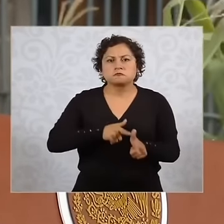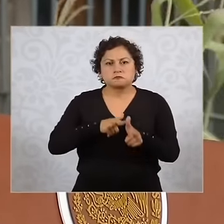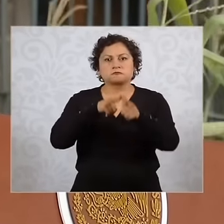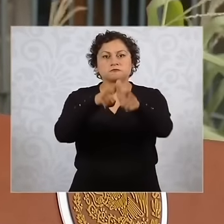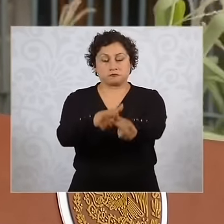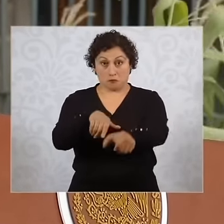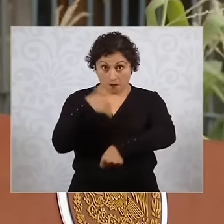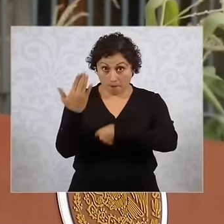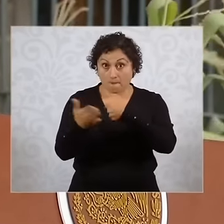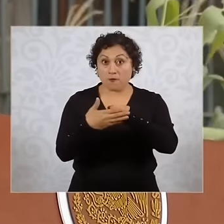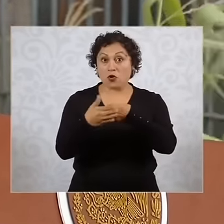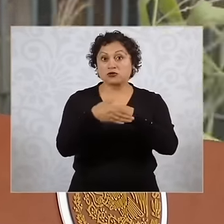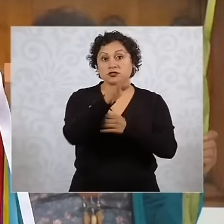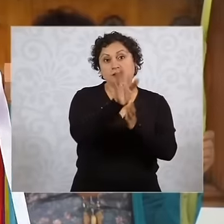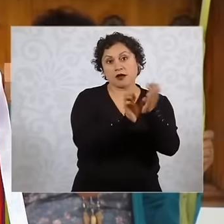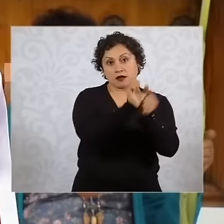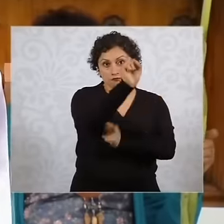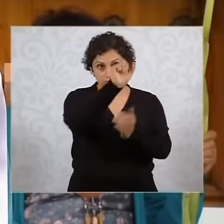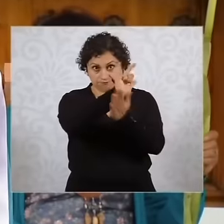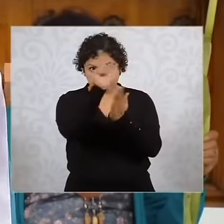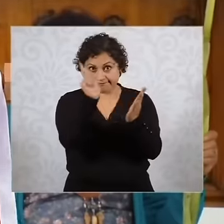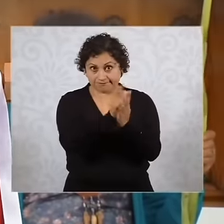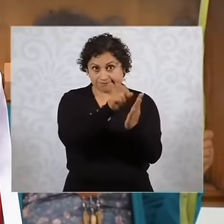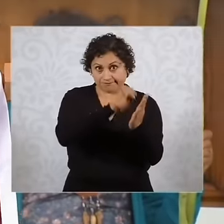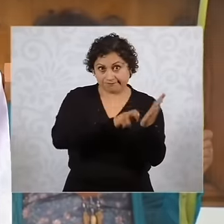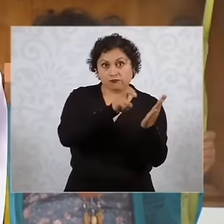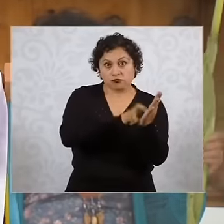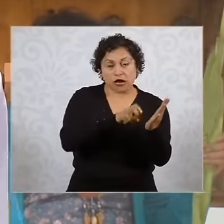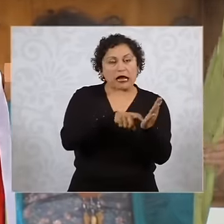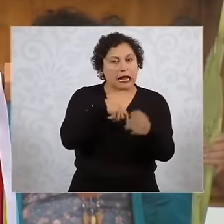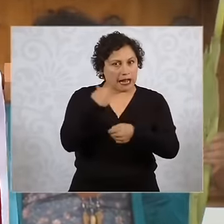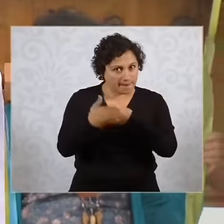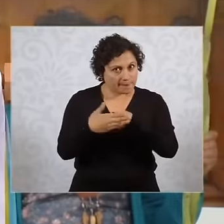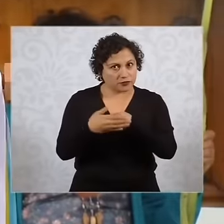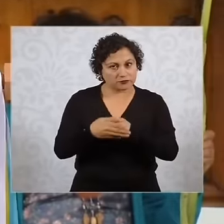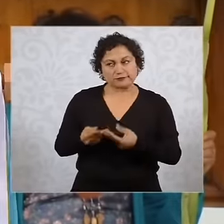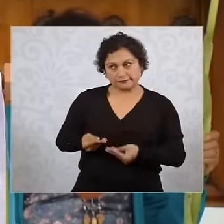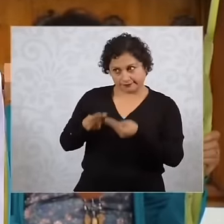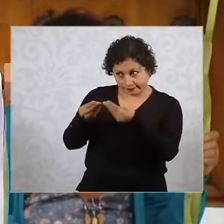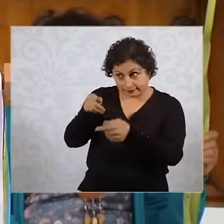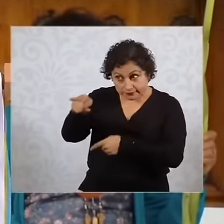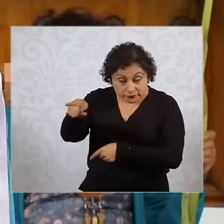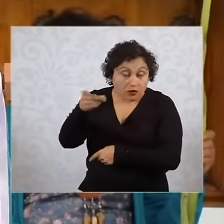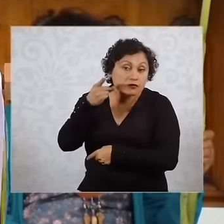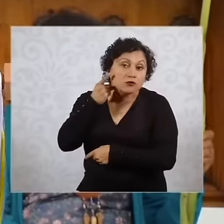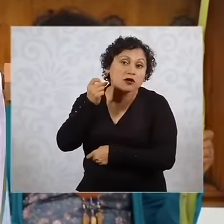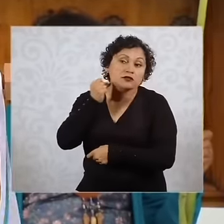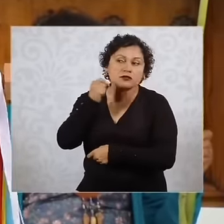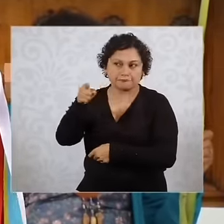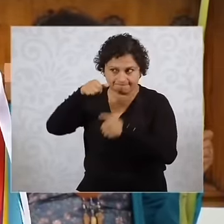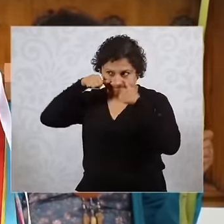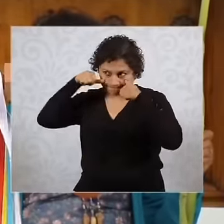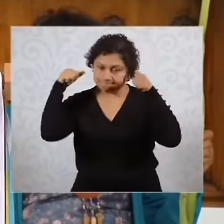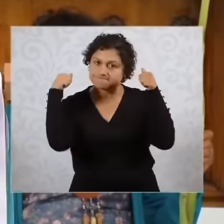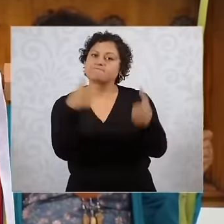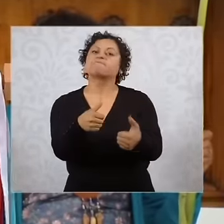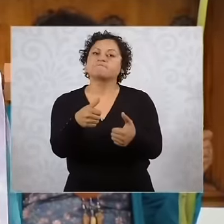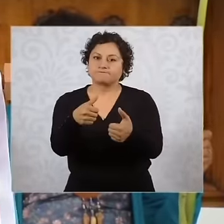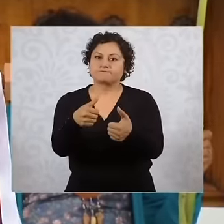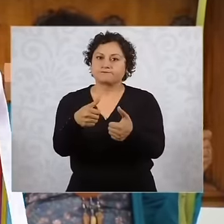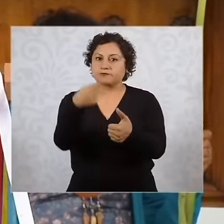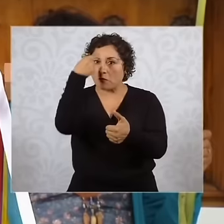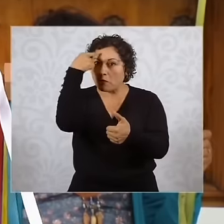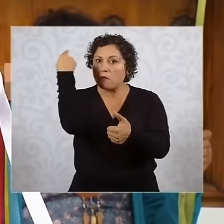constitucional. Ahí se le encargamos a los diputados y senadores para que ahora sí nadie